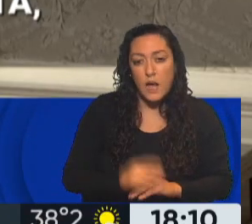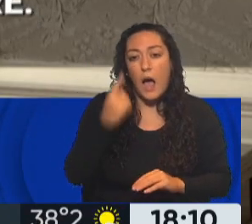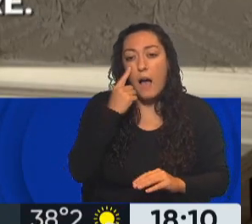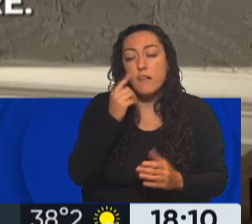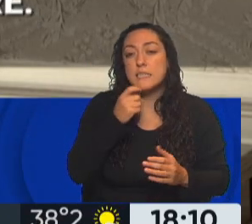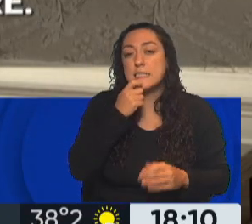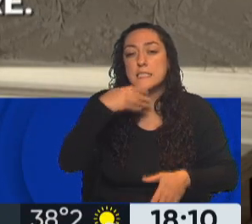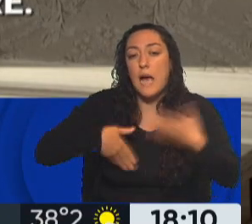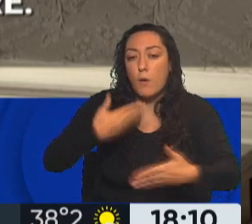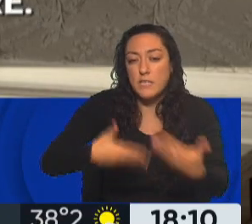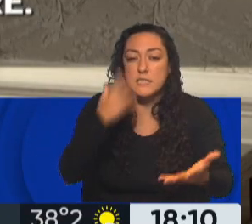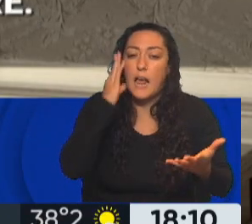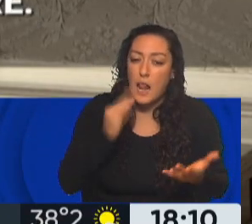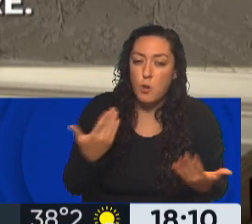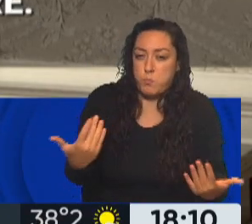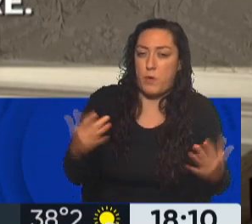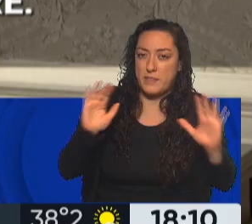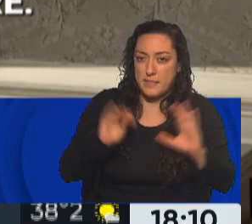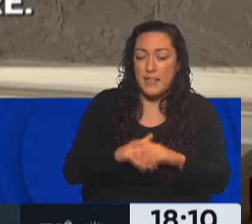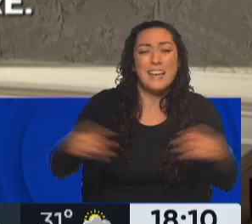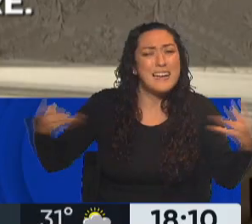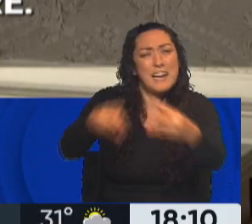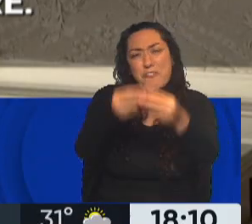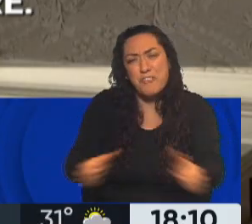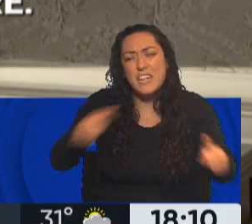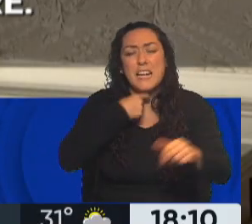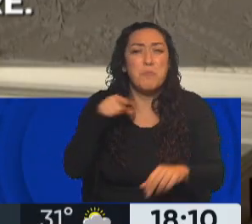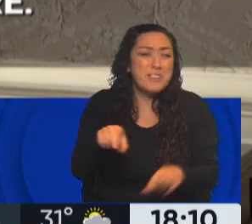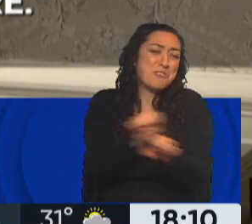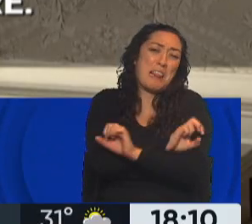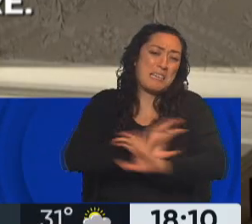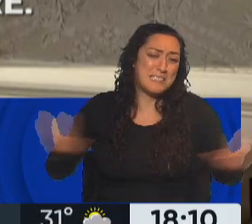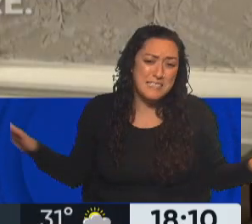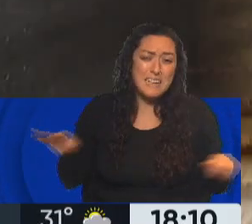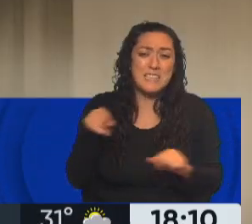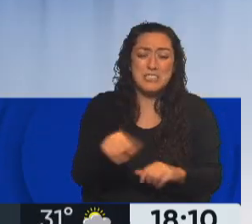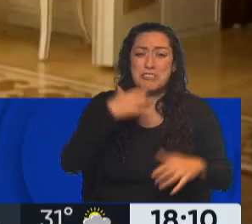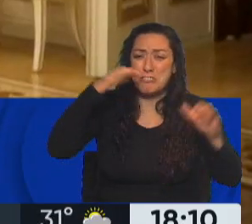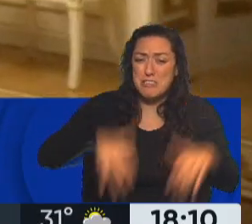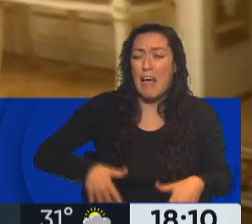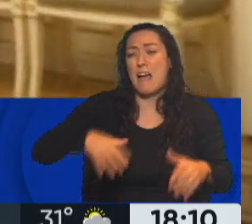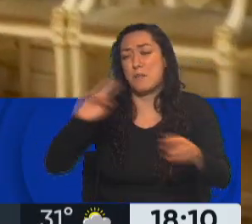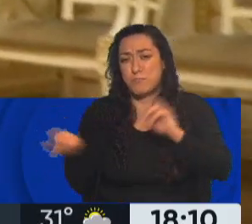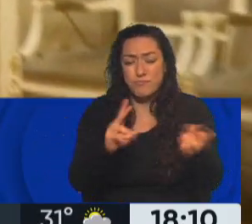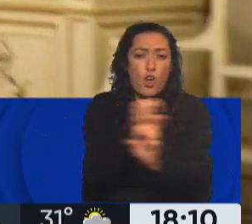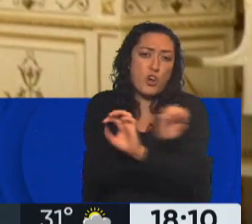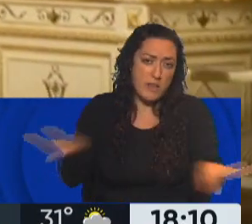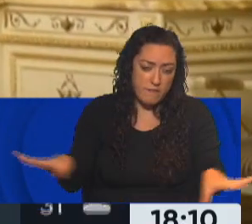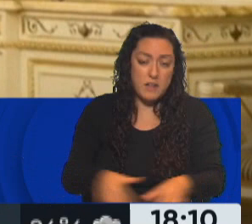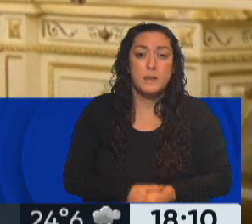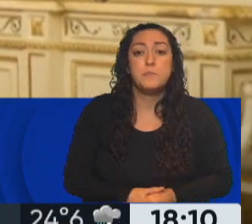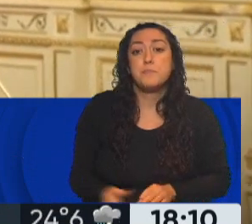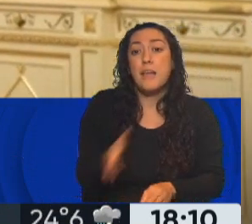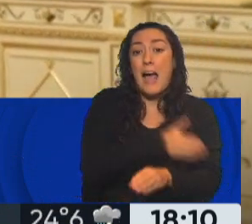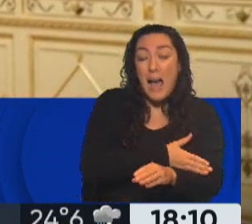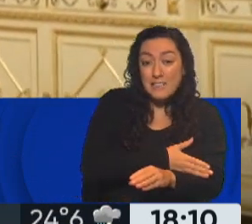done. But we want to end that war. That war is a disaster. It's a really bloody, horrible war. Previamente había enviado a